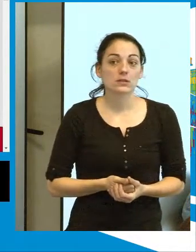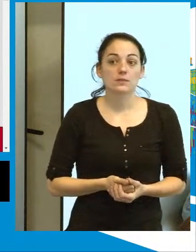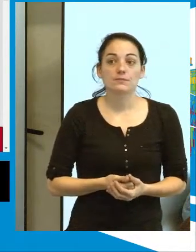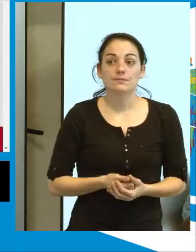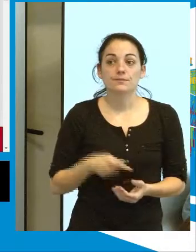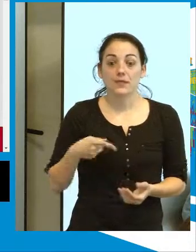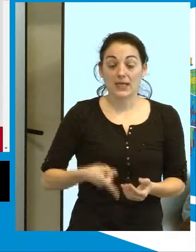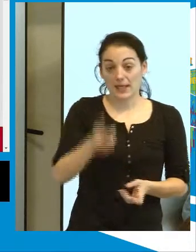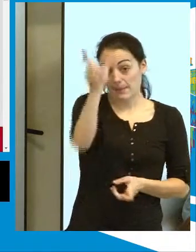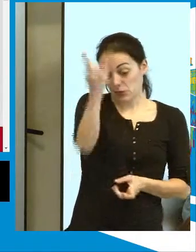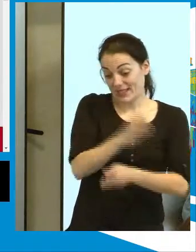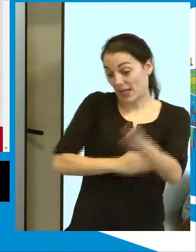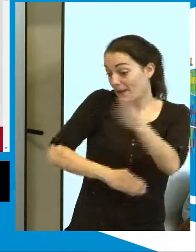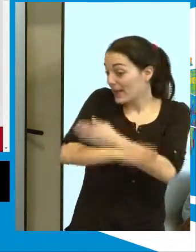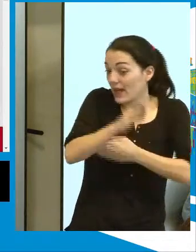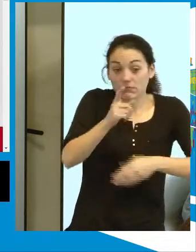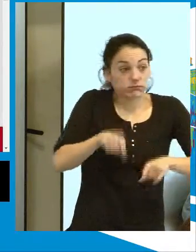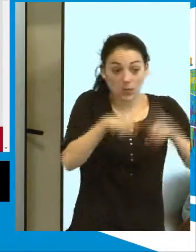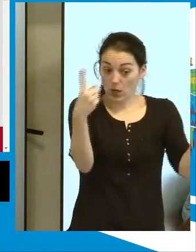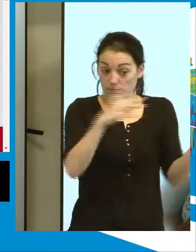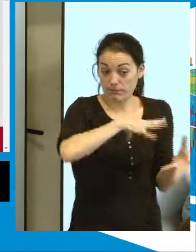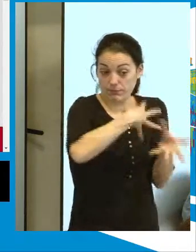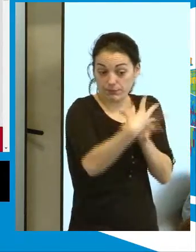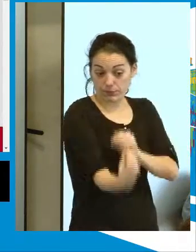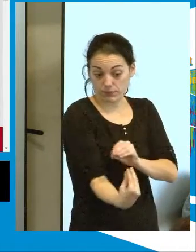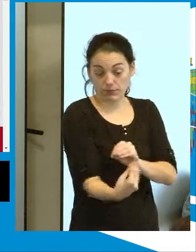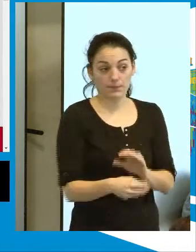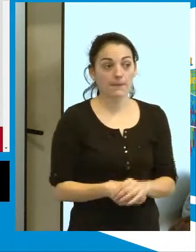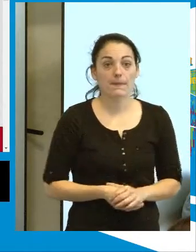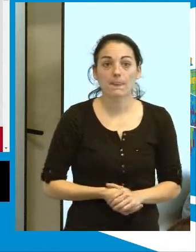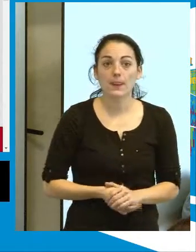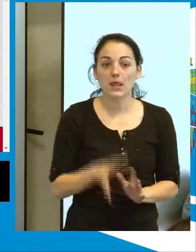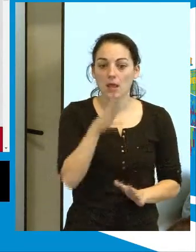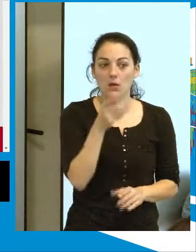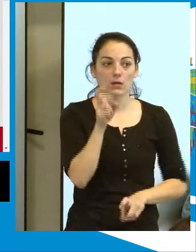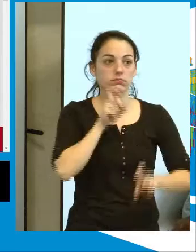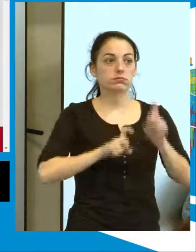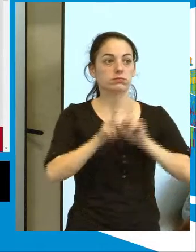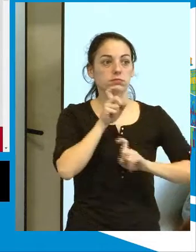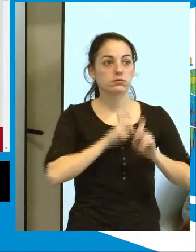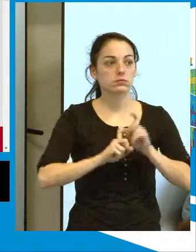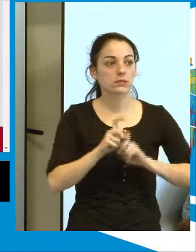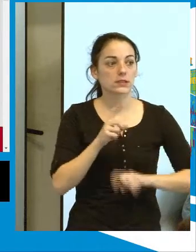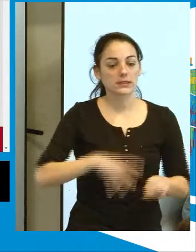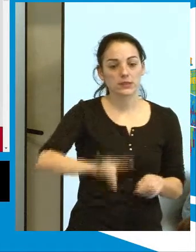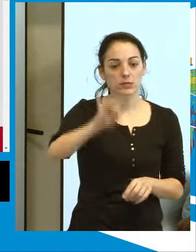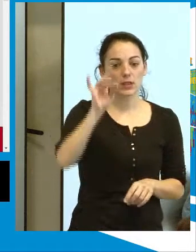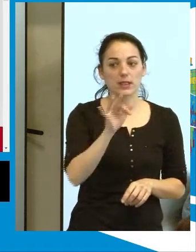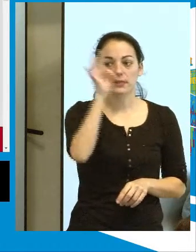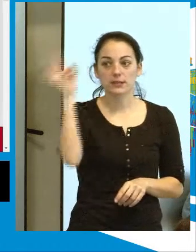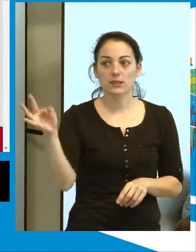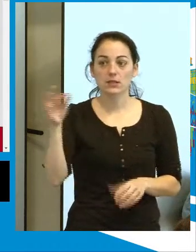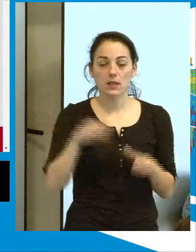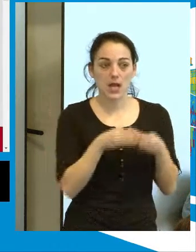Independientemente de la discapacidad que tengan. Vale, vamos a volver atrás, vamos a seleccionar el siguiente, por ejemplo,